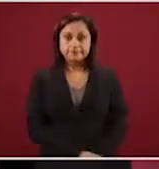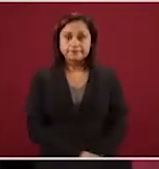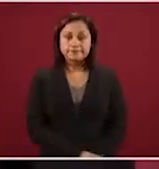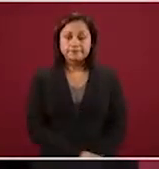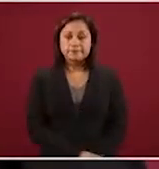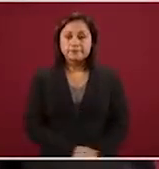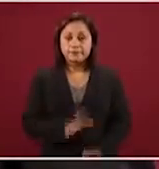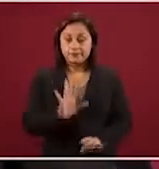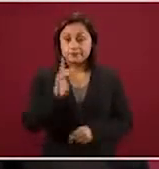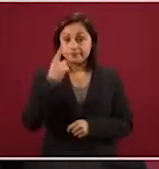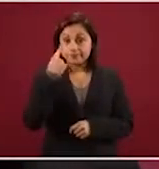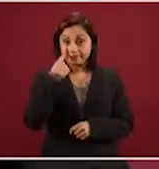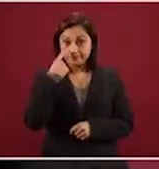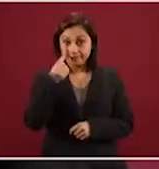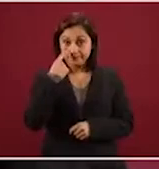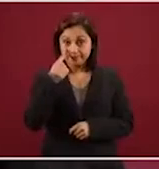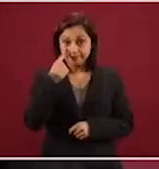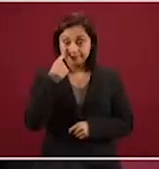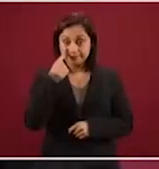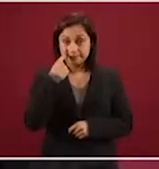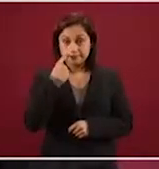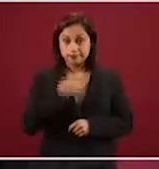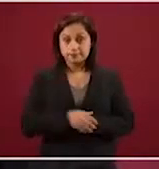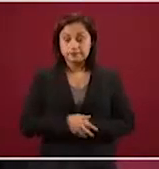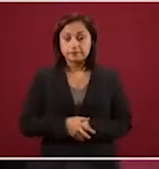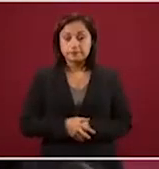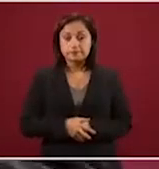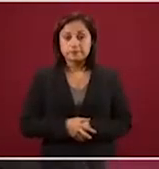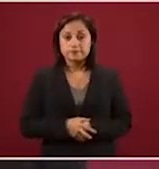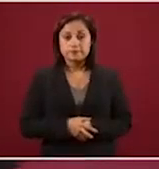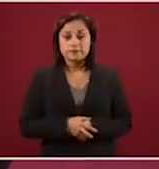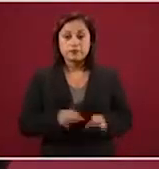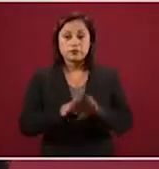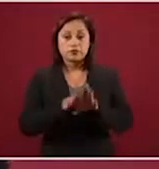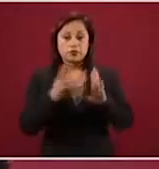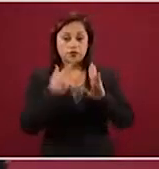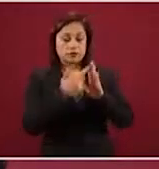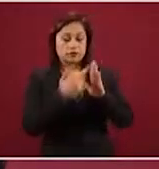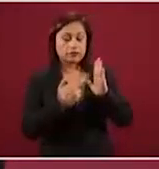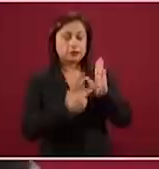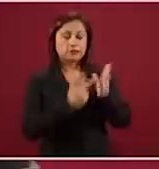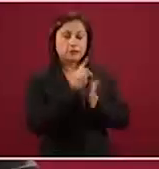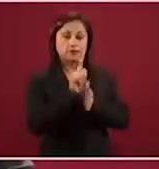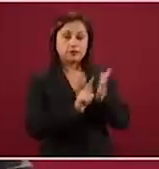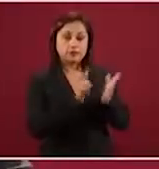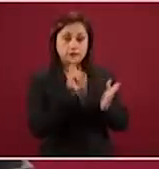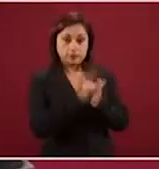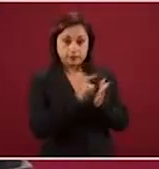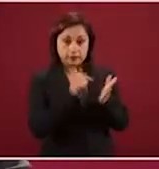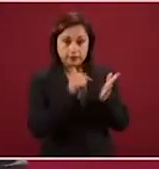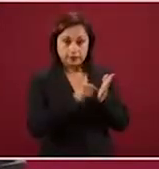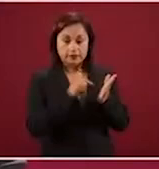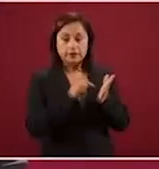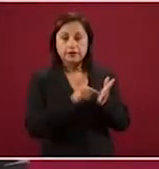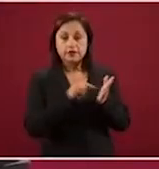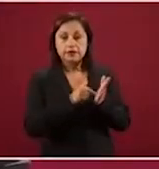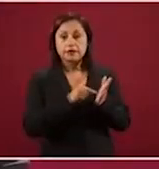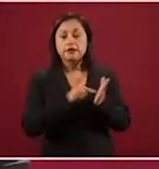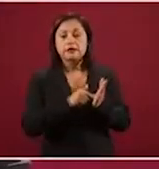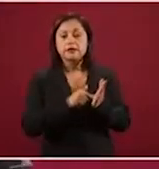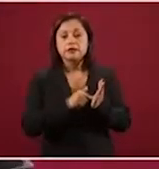políticas que se aplican tiene referencia, está